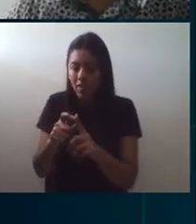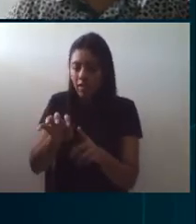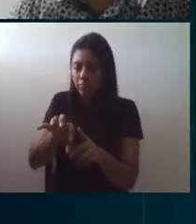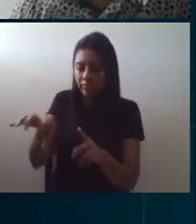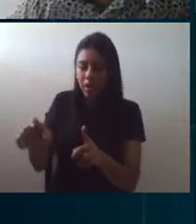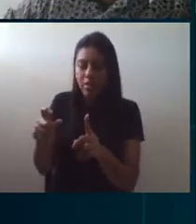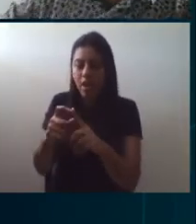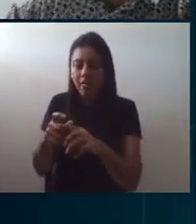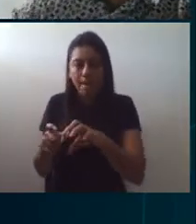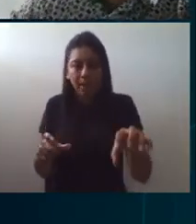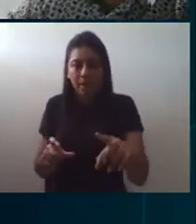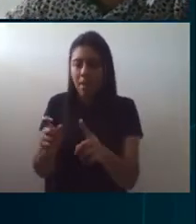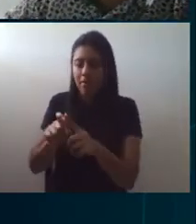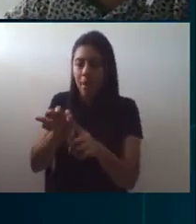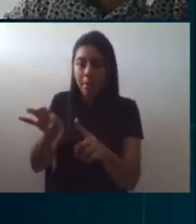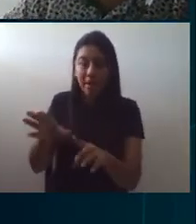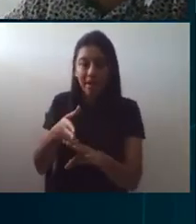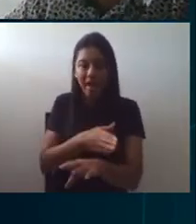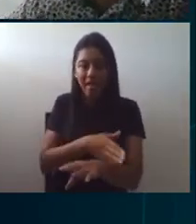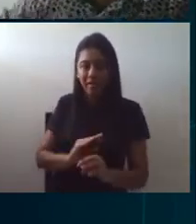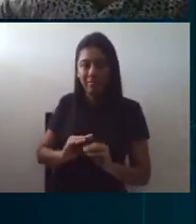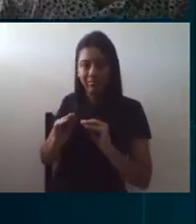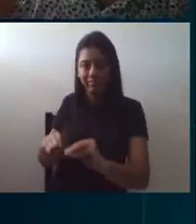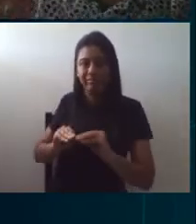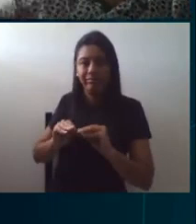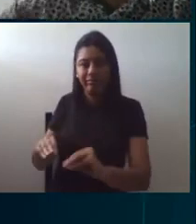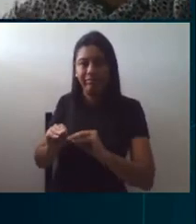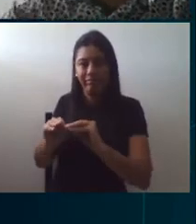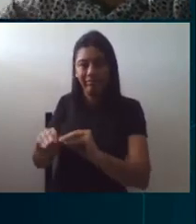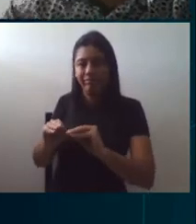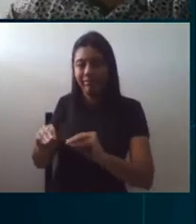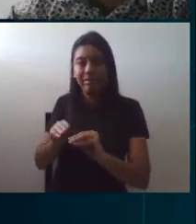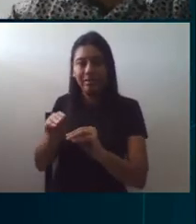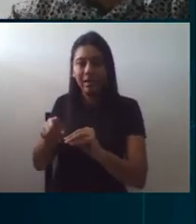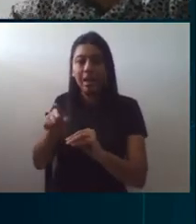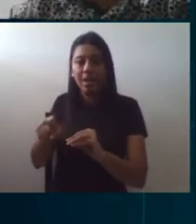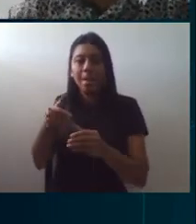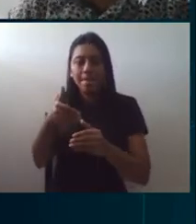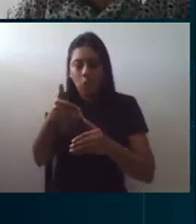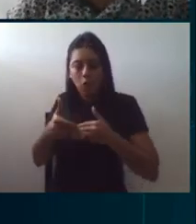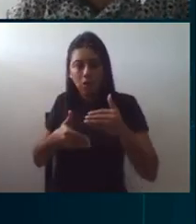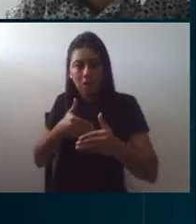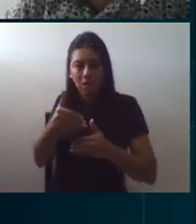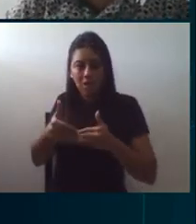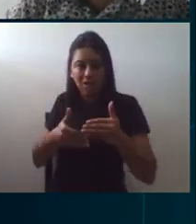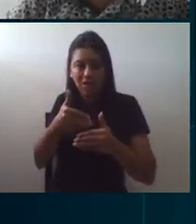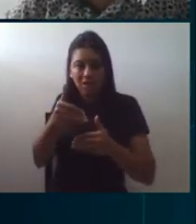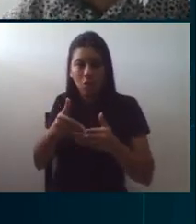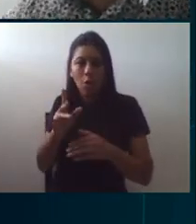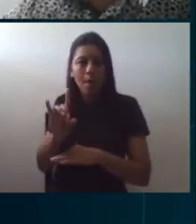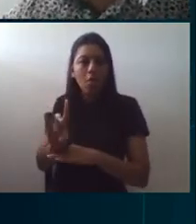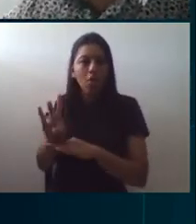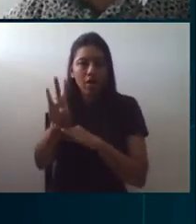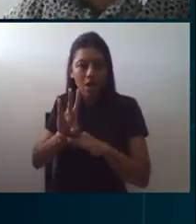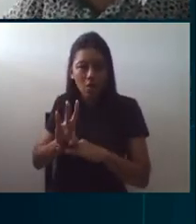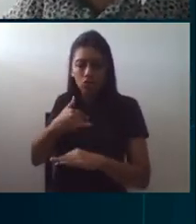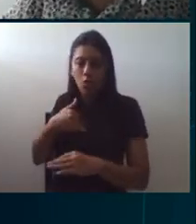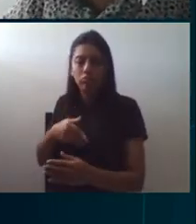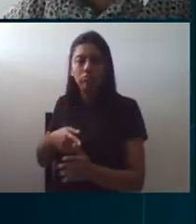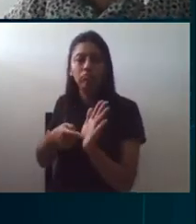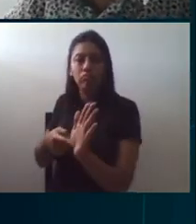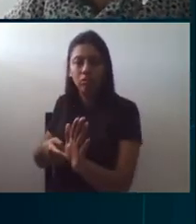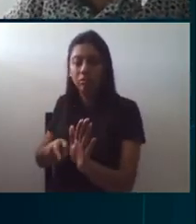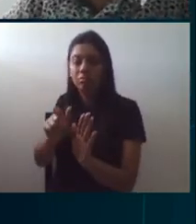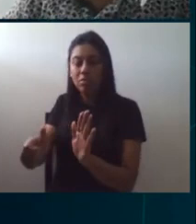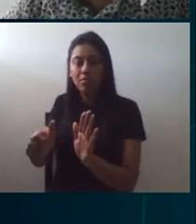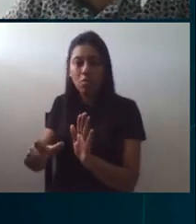clasificadores puntuales, en un futuro cualquier lesión aprendida, ella la podrá clasificar dentro de uno de esos, digamos, dentro de uno de esos tópicos. Y ustedes dirán,